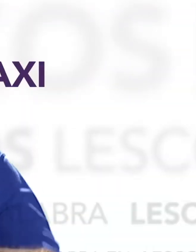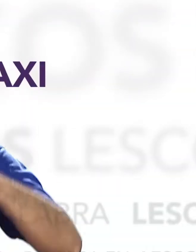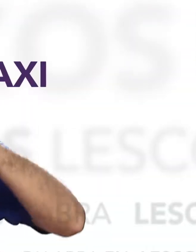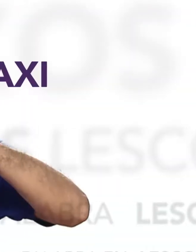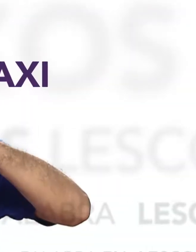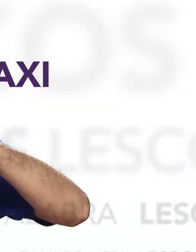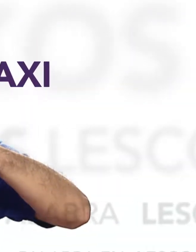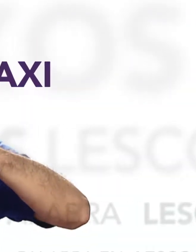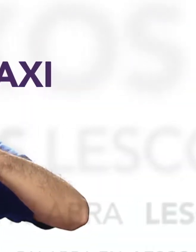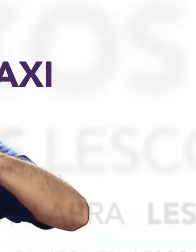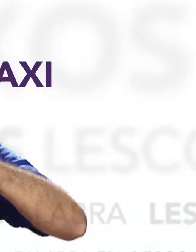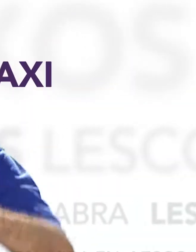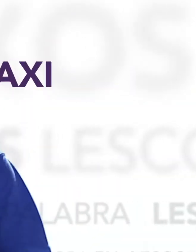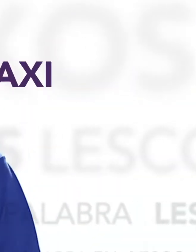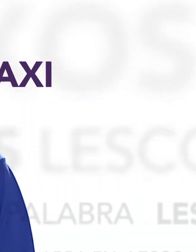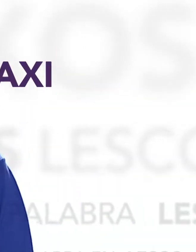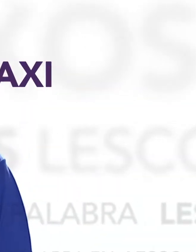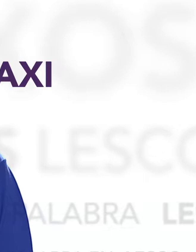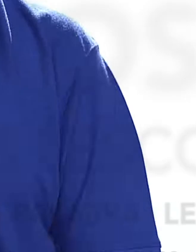Taxi.